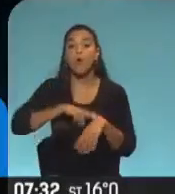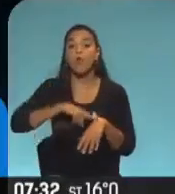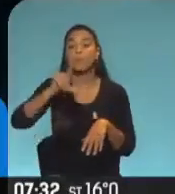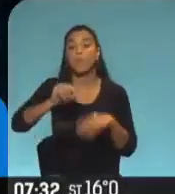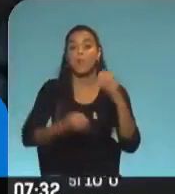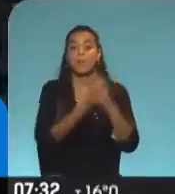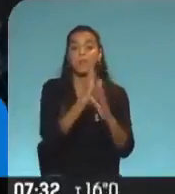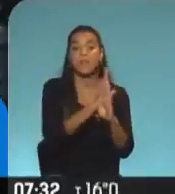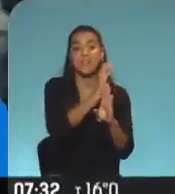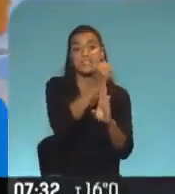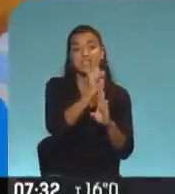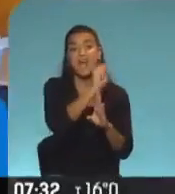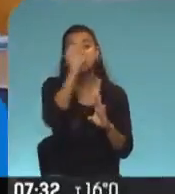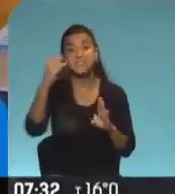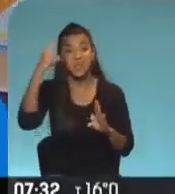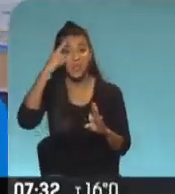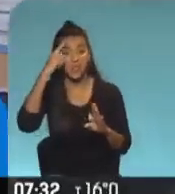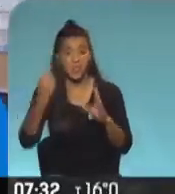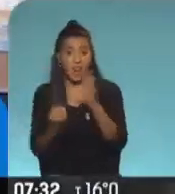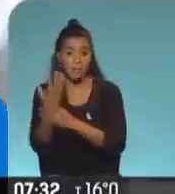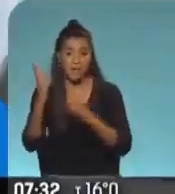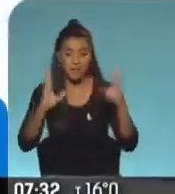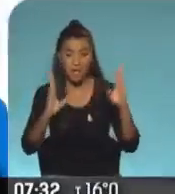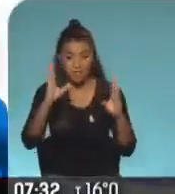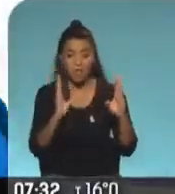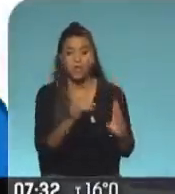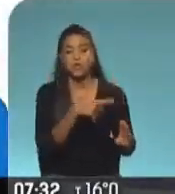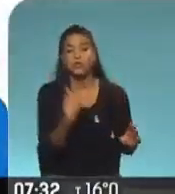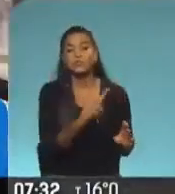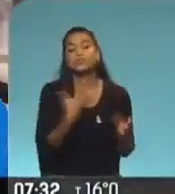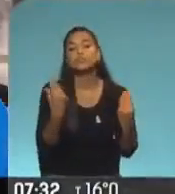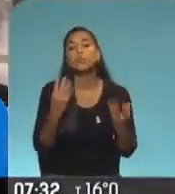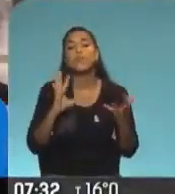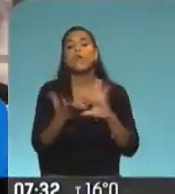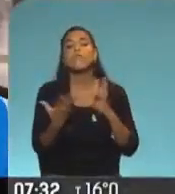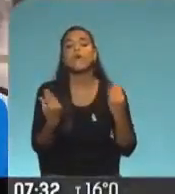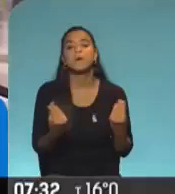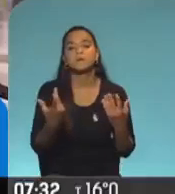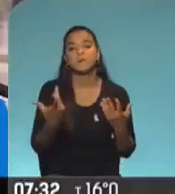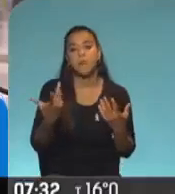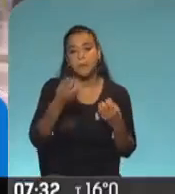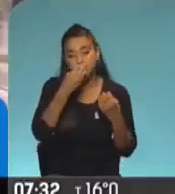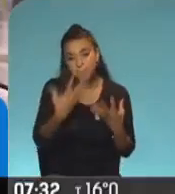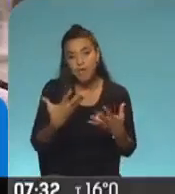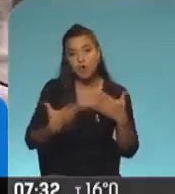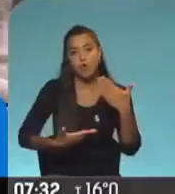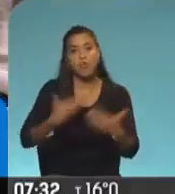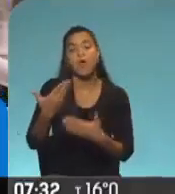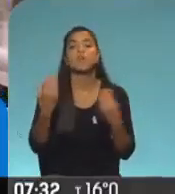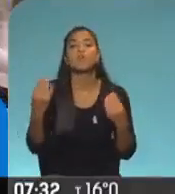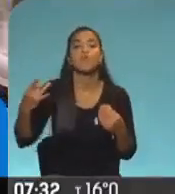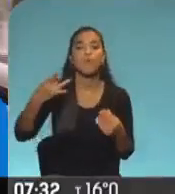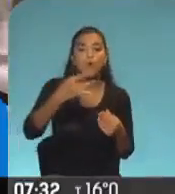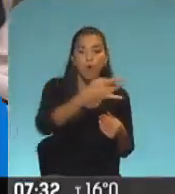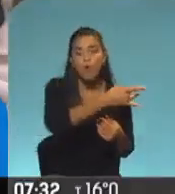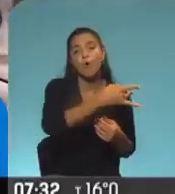la mañana, entre las 6 y las 10 de la mañana. Nosotros estamos llevando esta medida para ir administrando el flujo de personas que están de